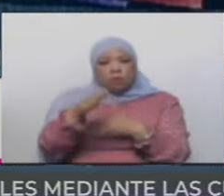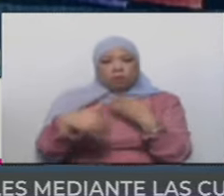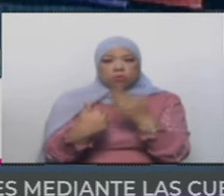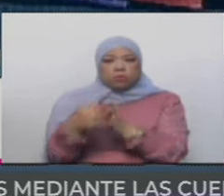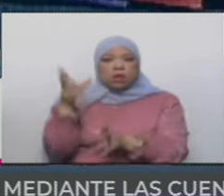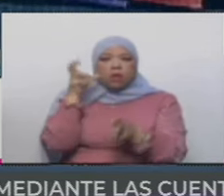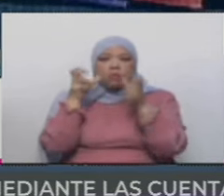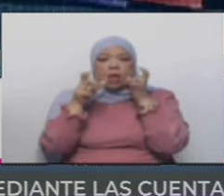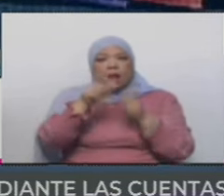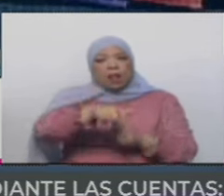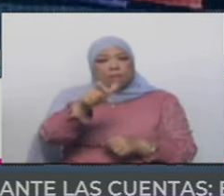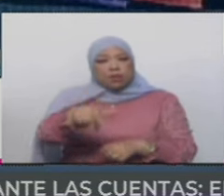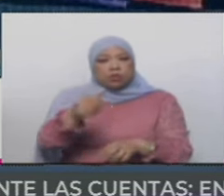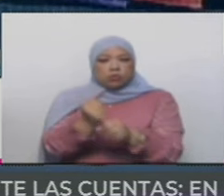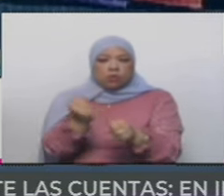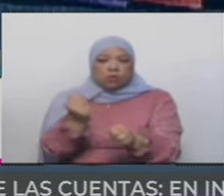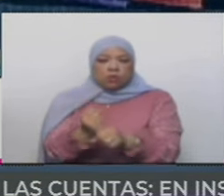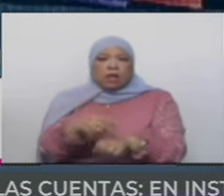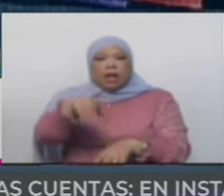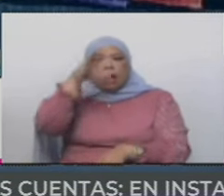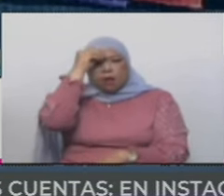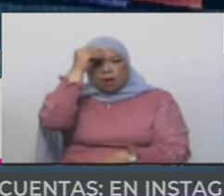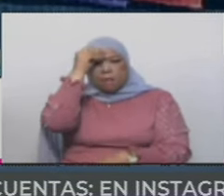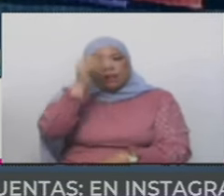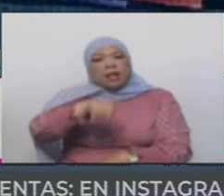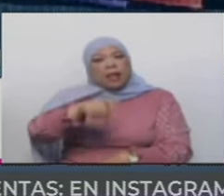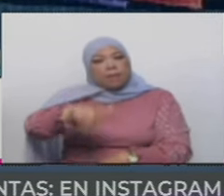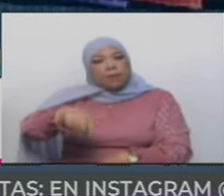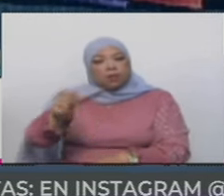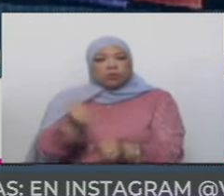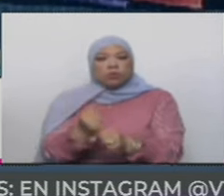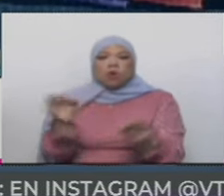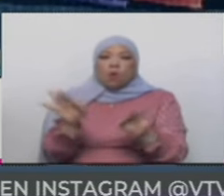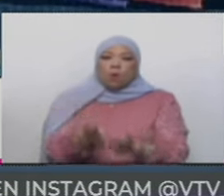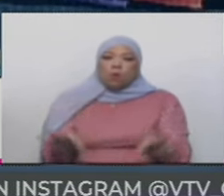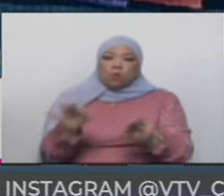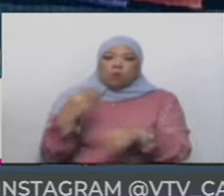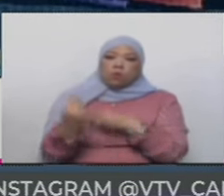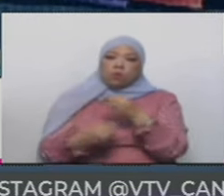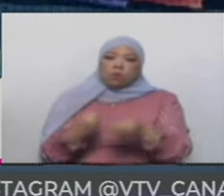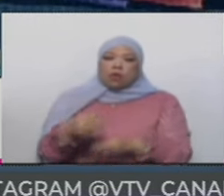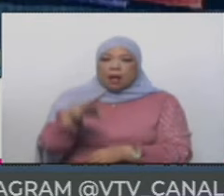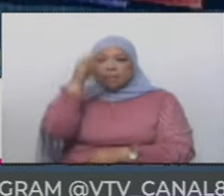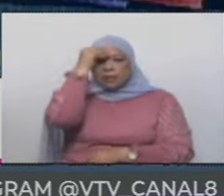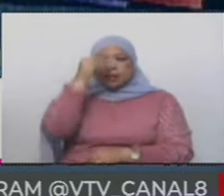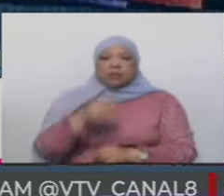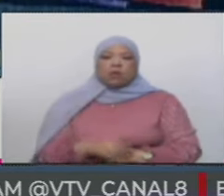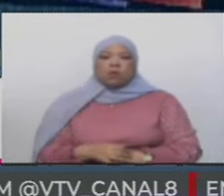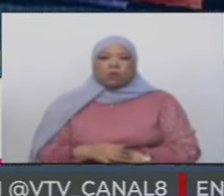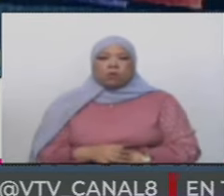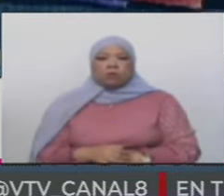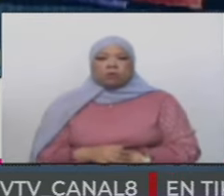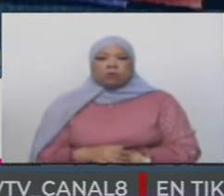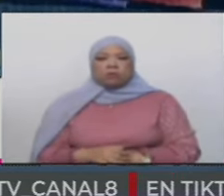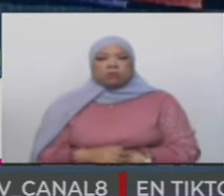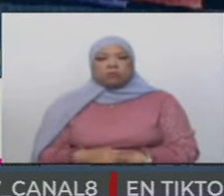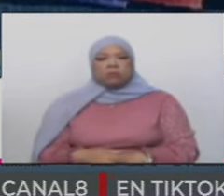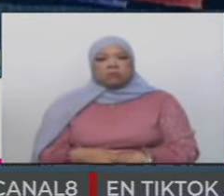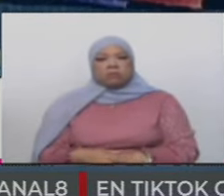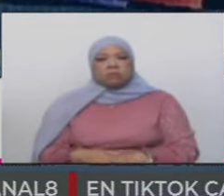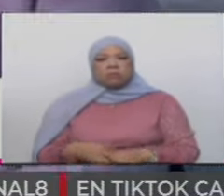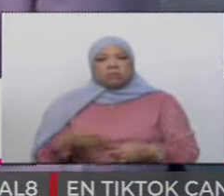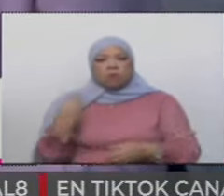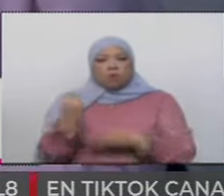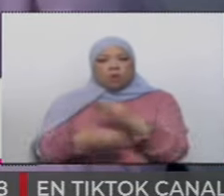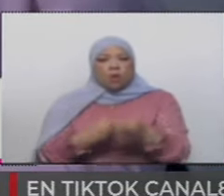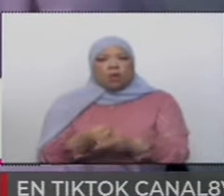a la gente y aprender de la gente. Que nadie se crea aprendido. Quien nació aprendido no